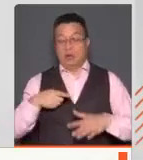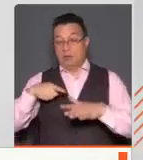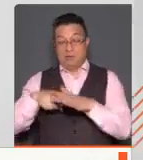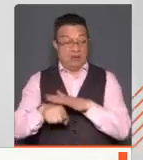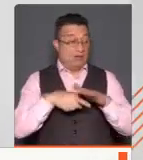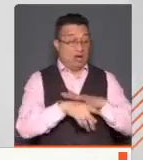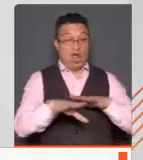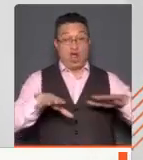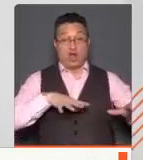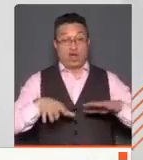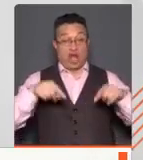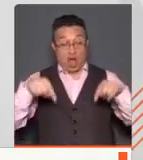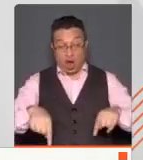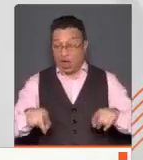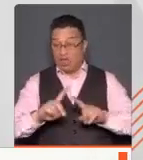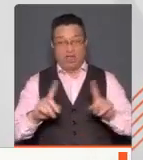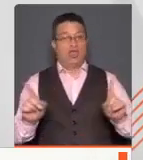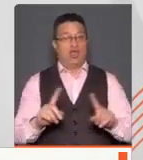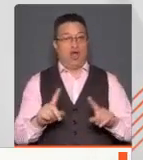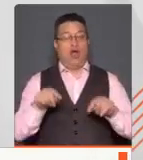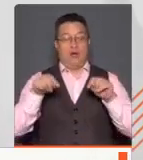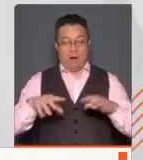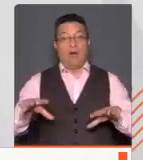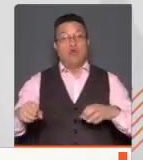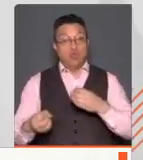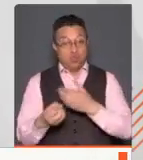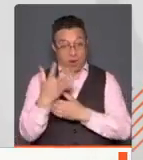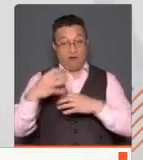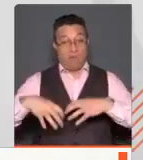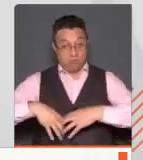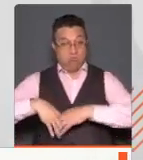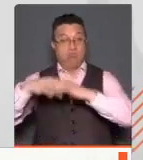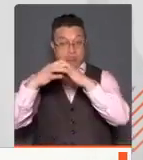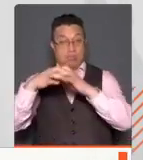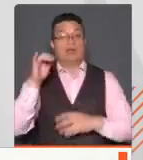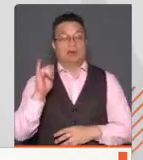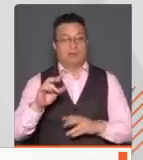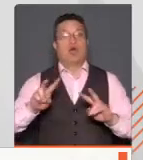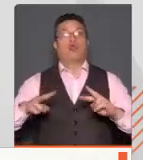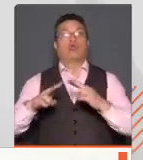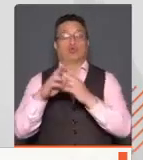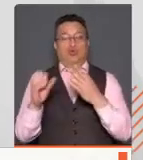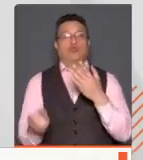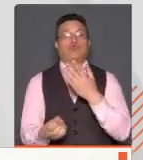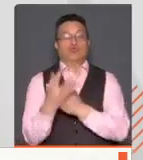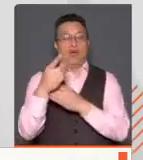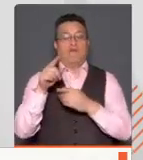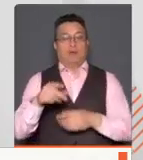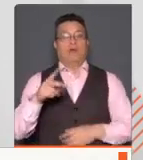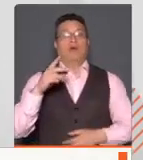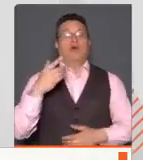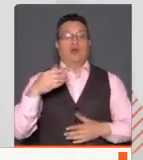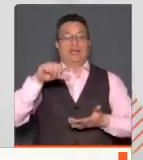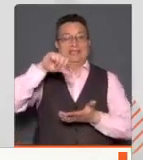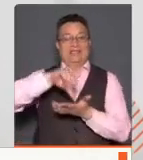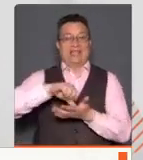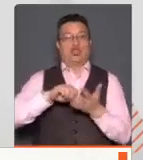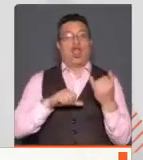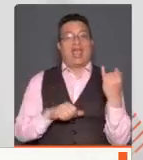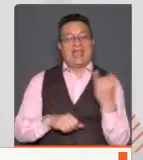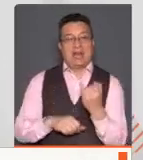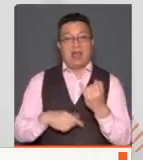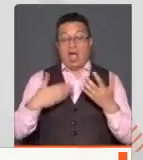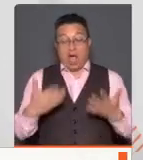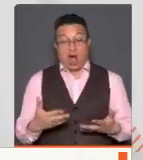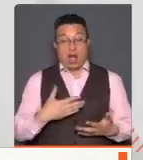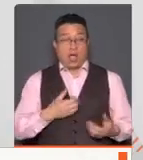que están hoy día, ni las que están en formación. Quiero contribuir a construir un nuevo referente de centro-izquierda. Ahora no tengo